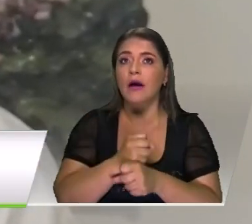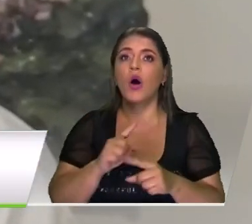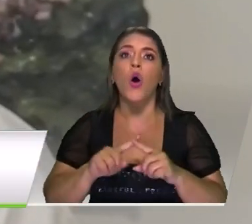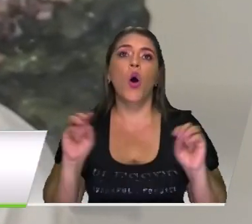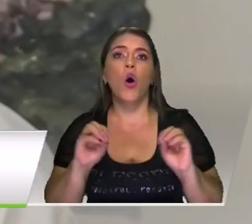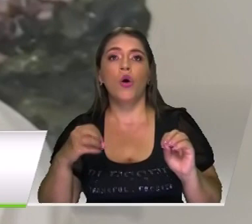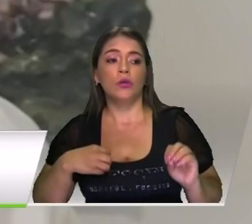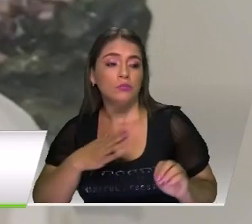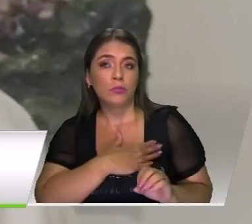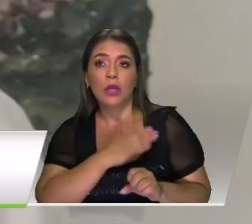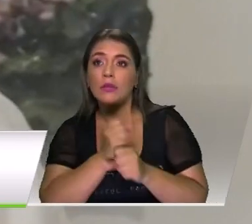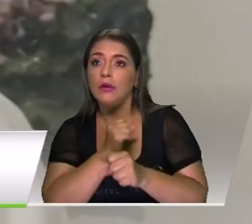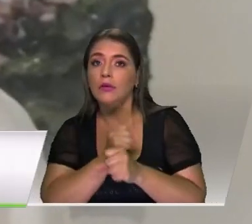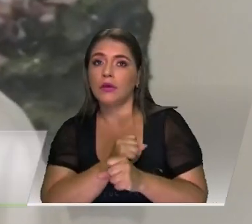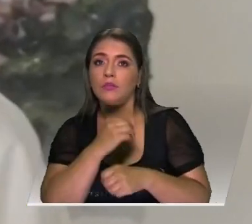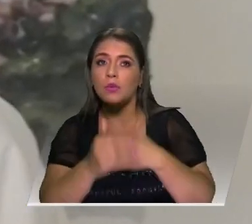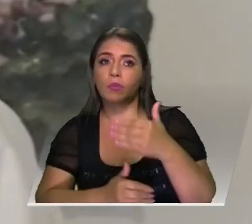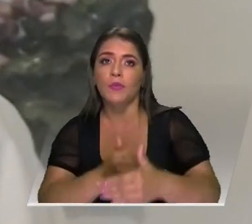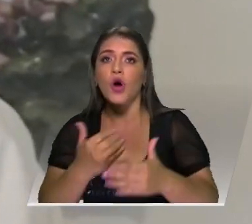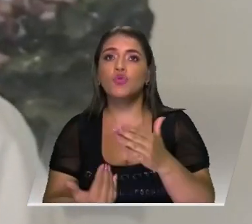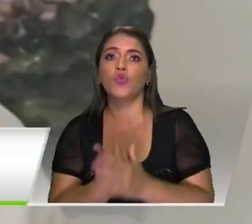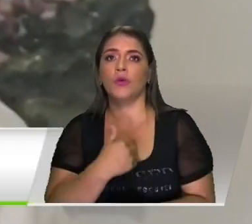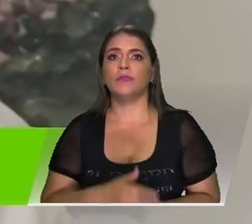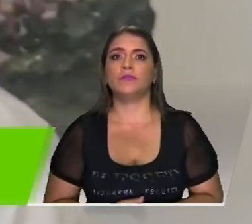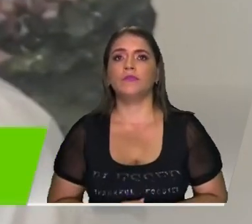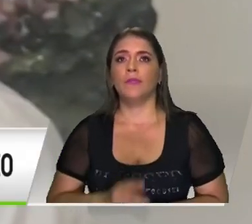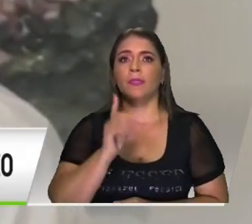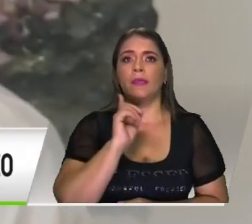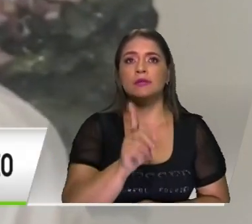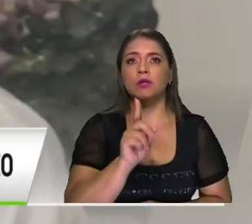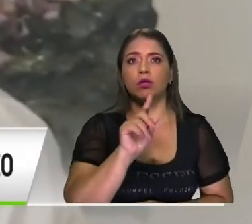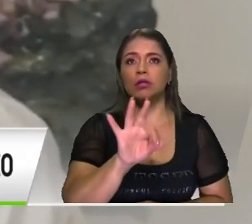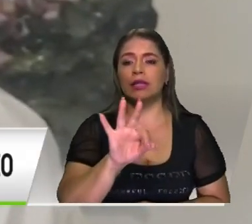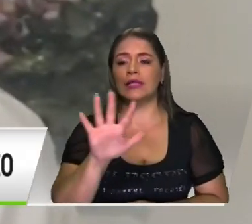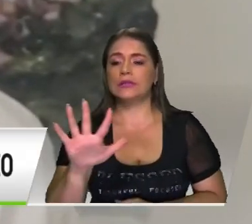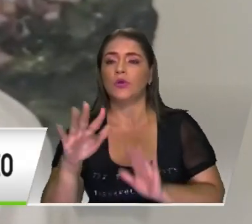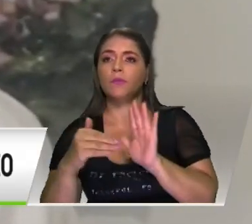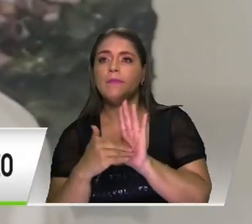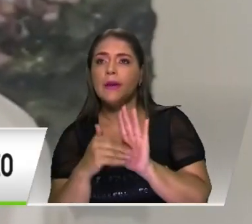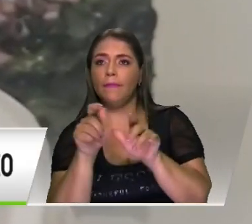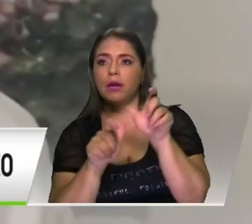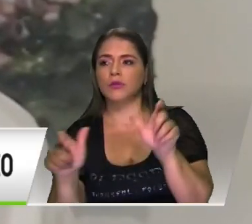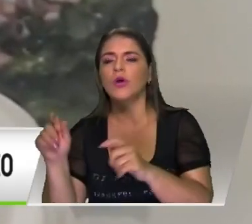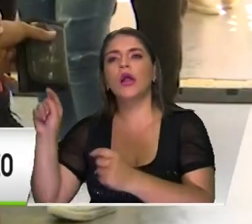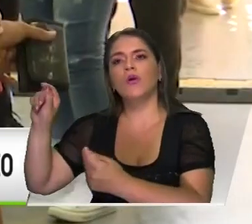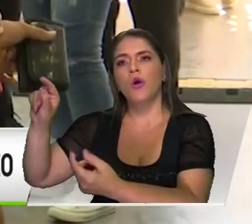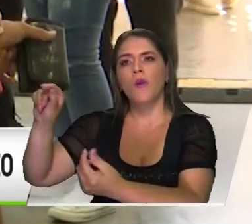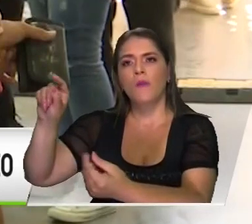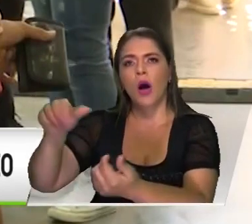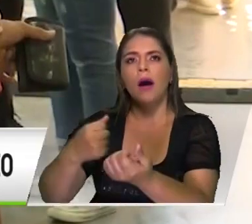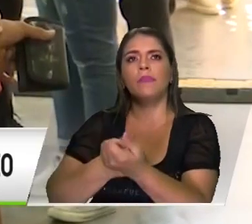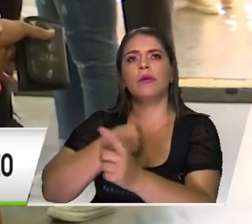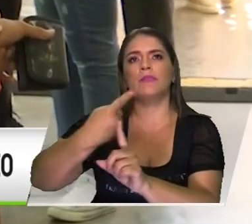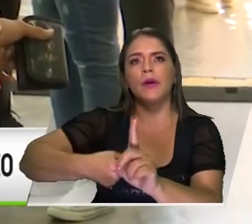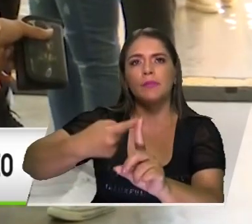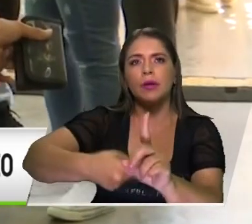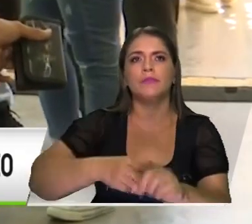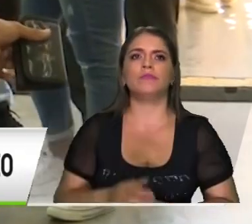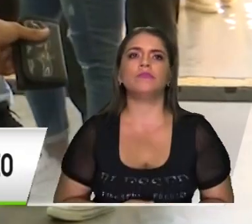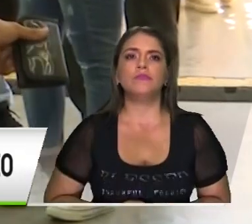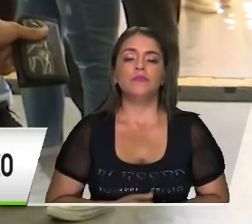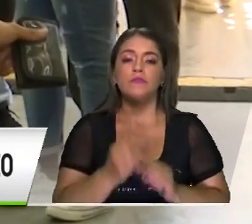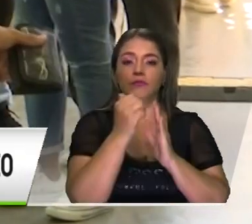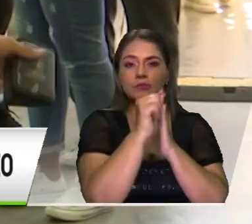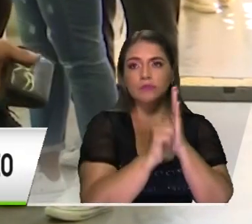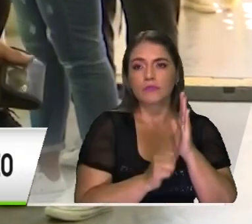laboral nueva en este proceso y hemos llegado a más de 135 mil personas con el subsidio al desempleo. Además, el programa